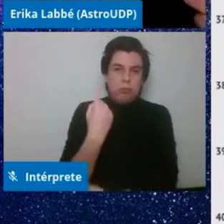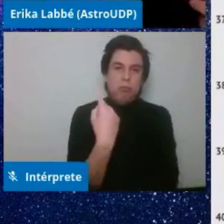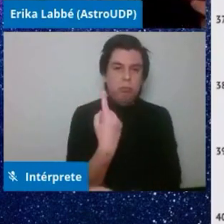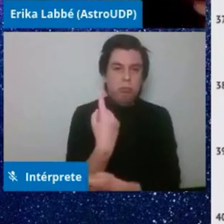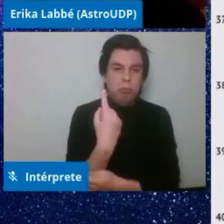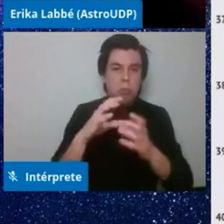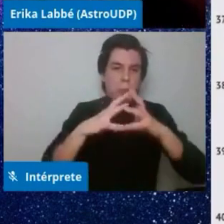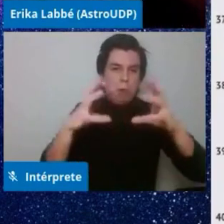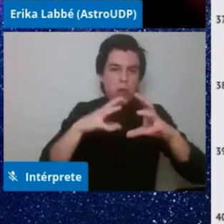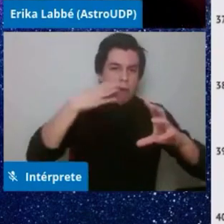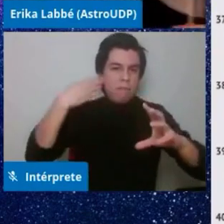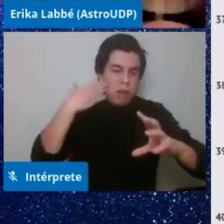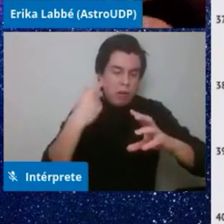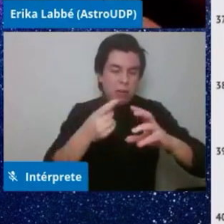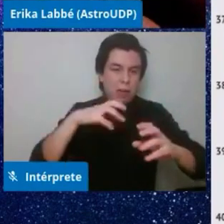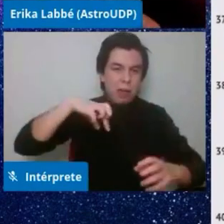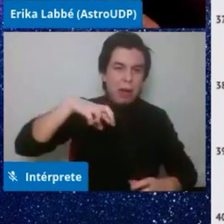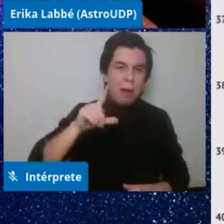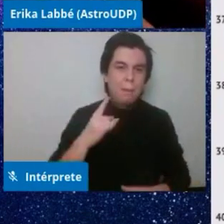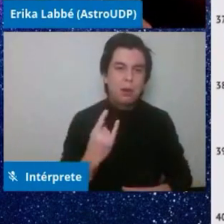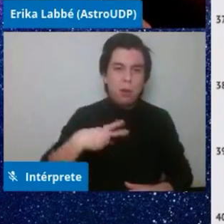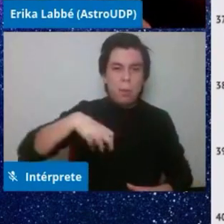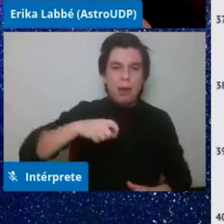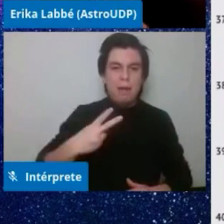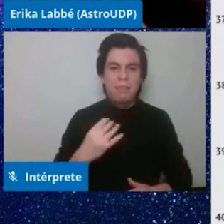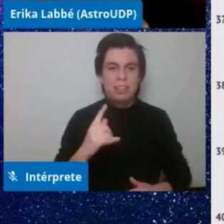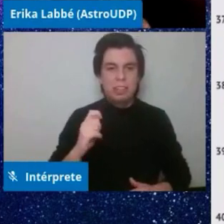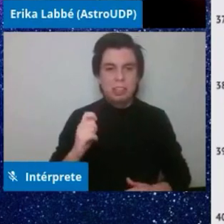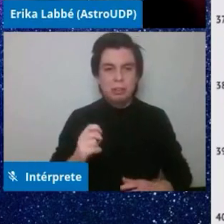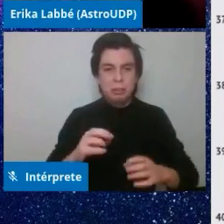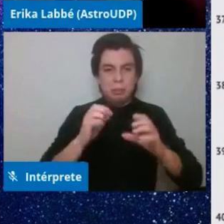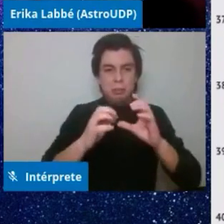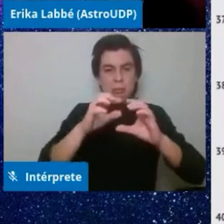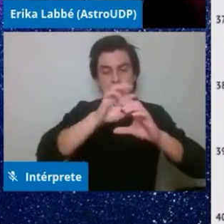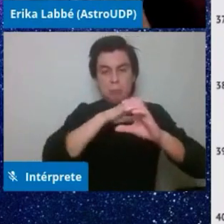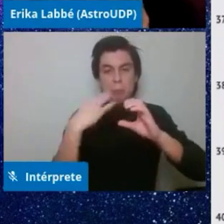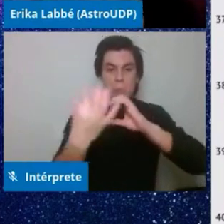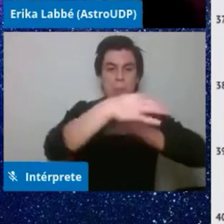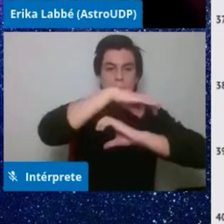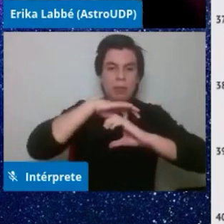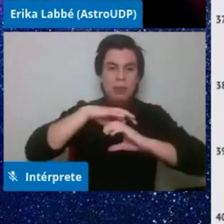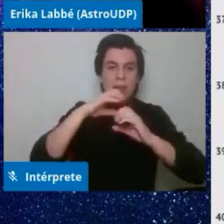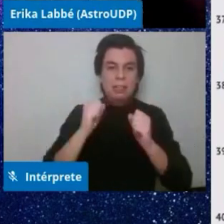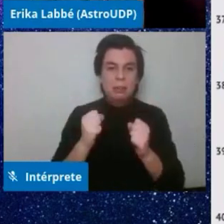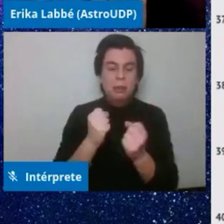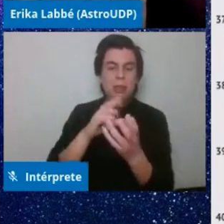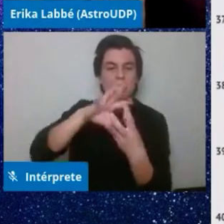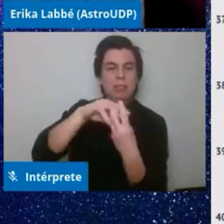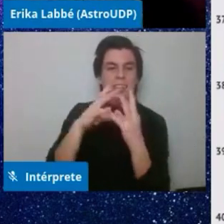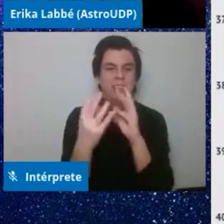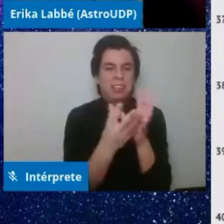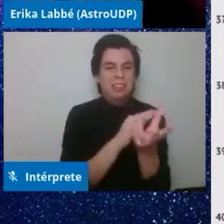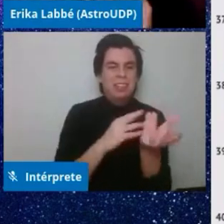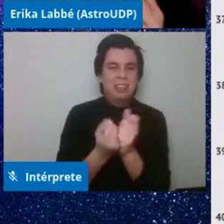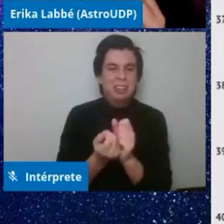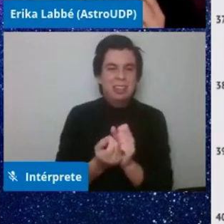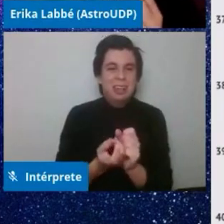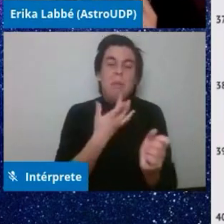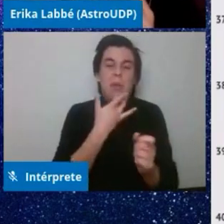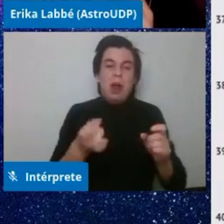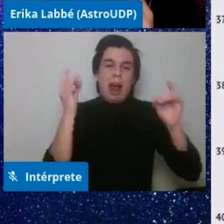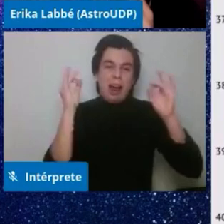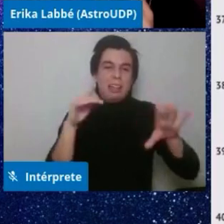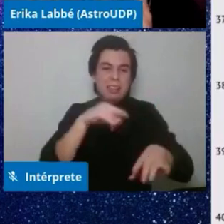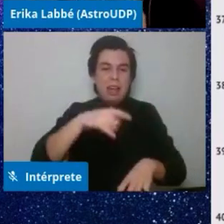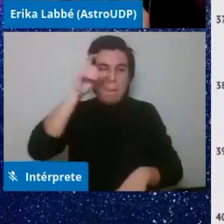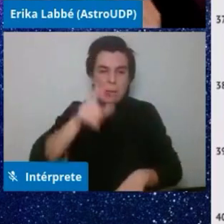Plumavit con, con anillo, Ah, perfecto. ¿sí? Porque así se tocan 3 dimensiones, que es en realidad la forma en que las personas